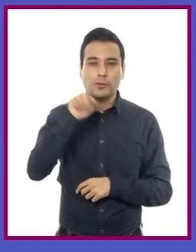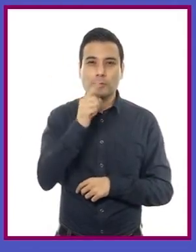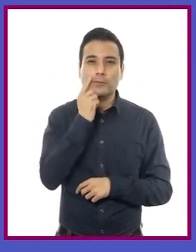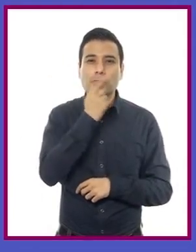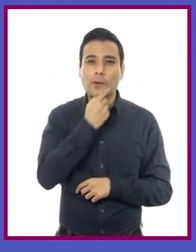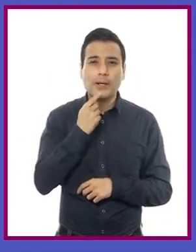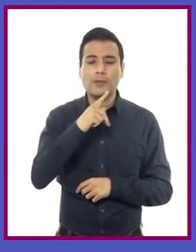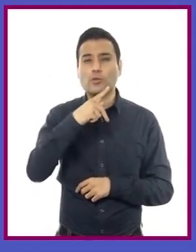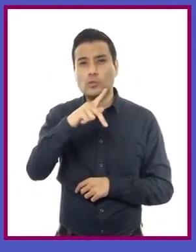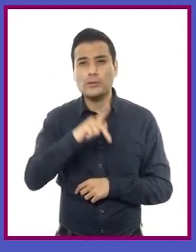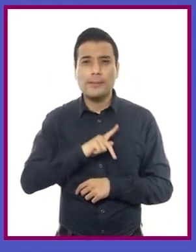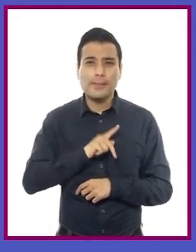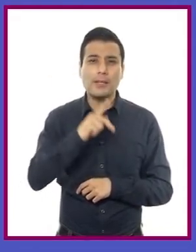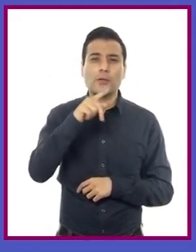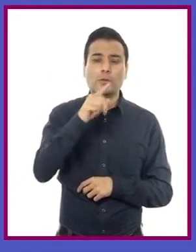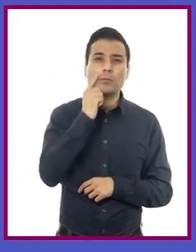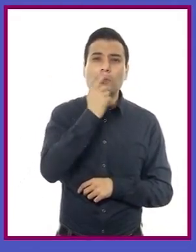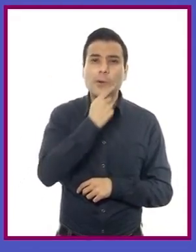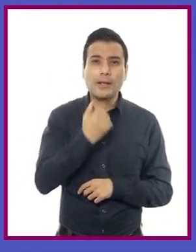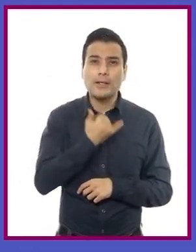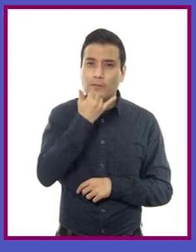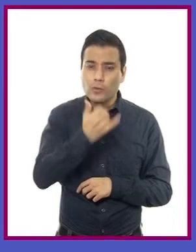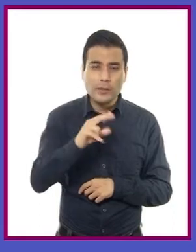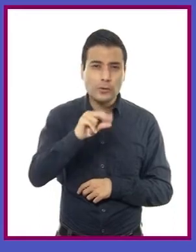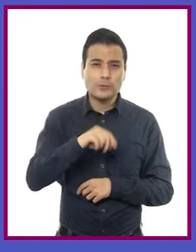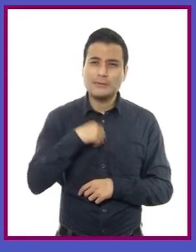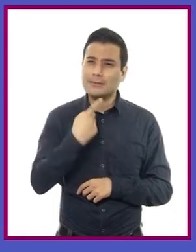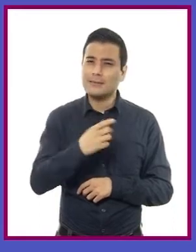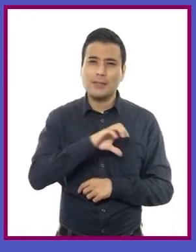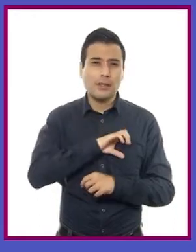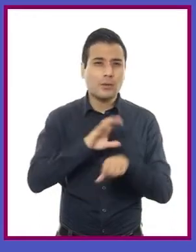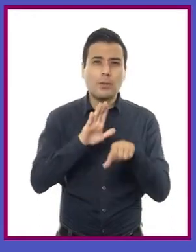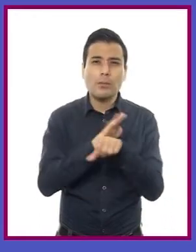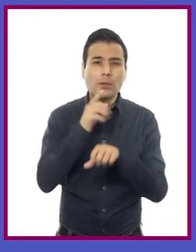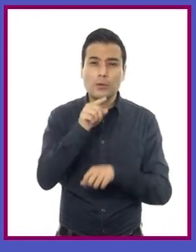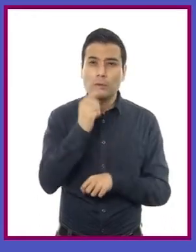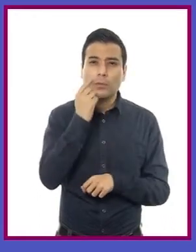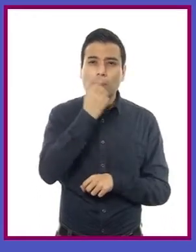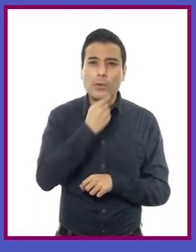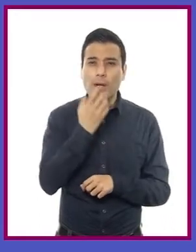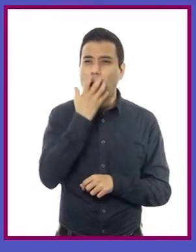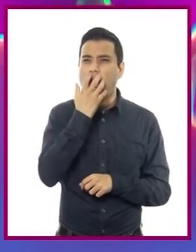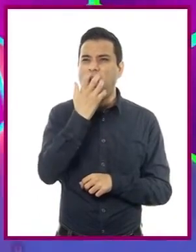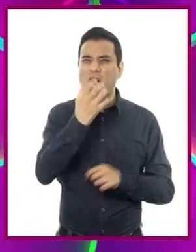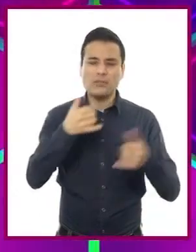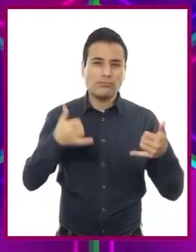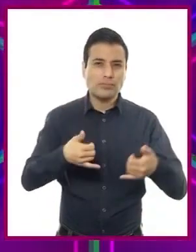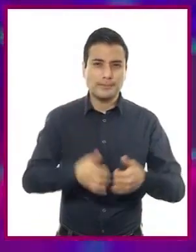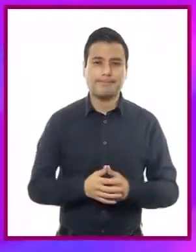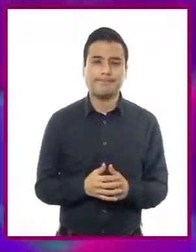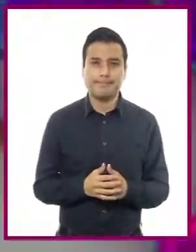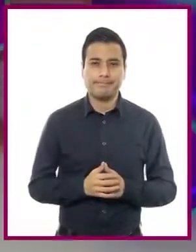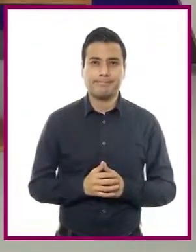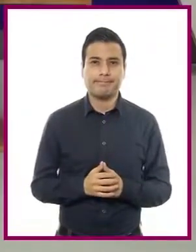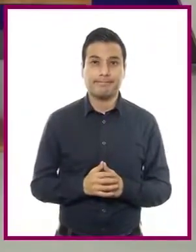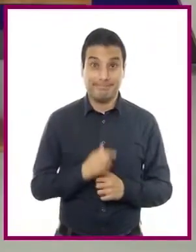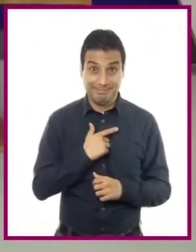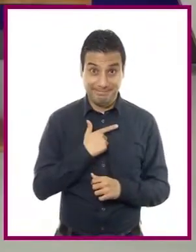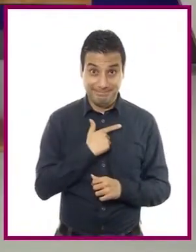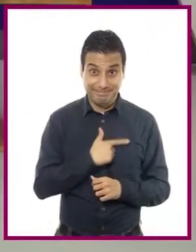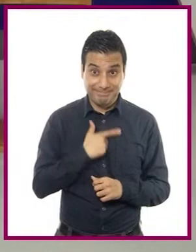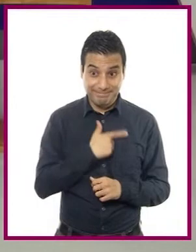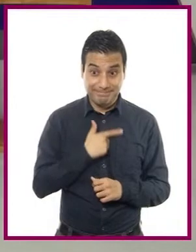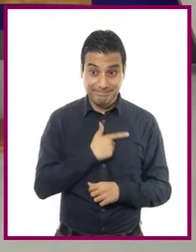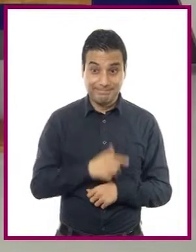y mía, tu boca no se equivoca. Te quiero porque tu boca sabe gritar rebeldía. ¿Te gustó el